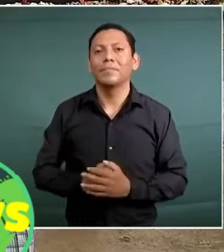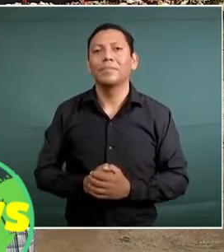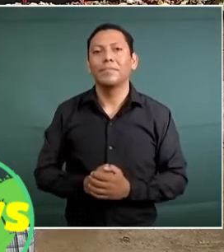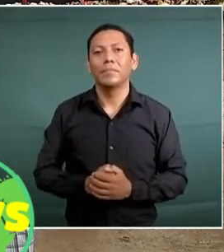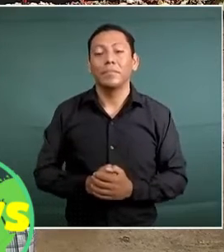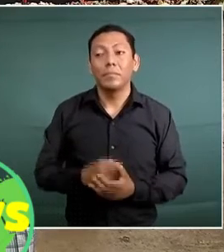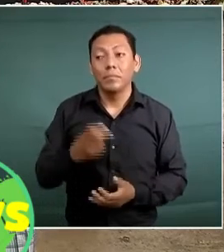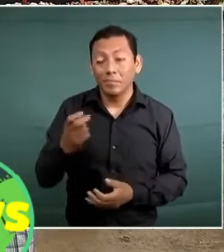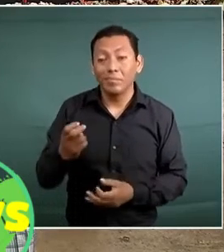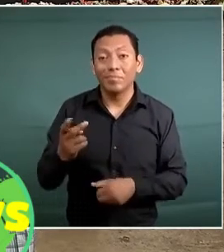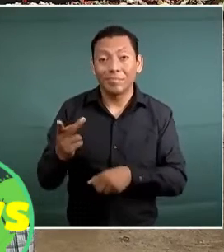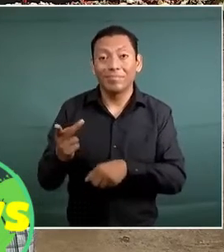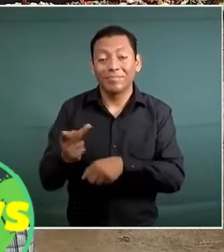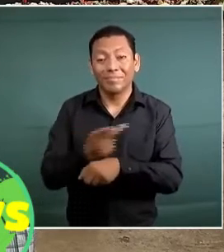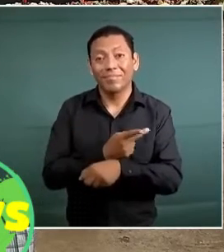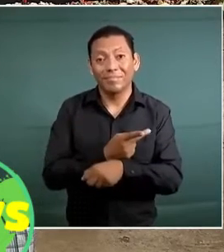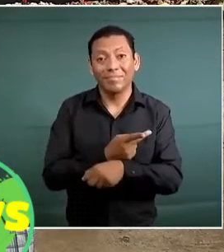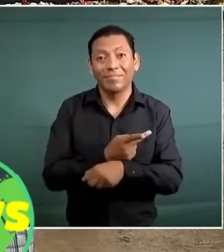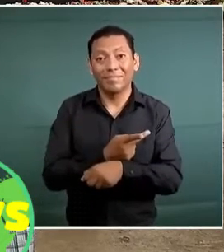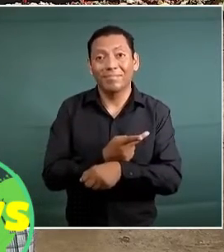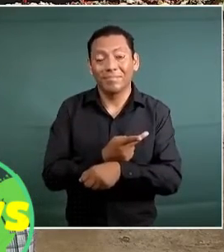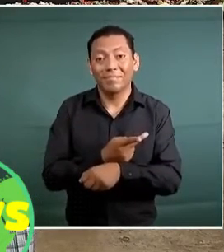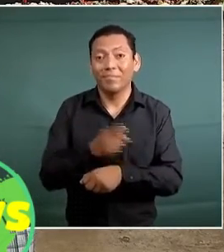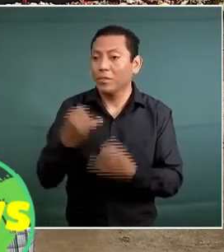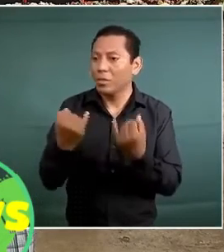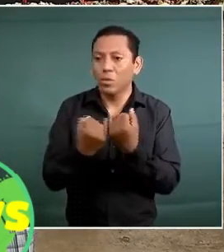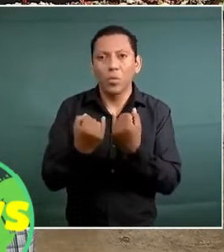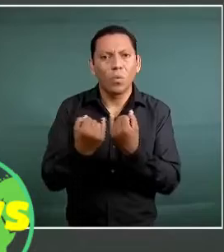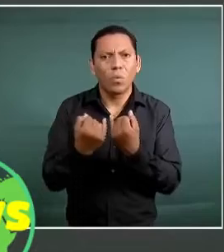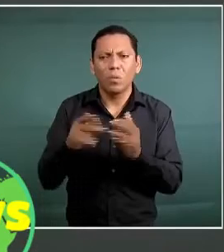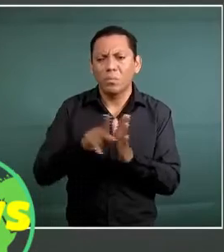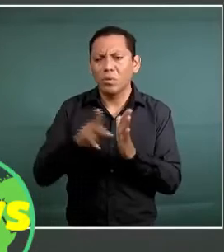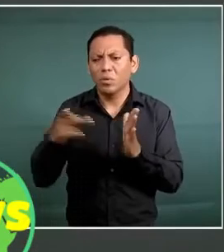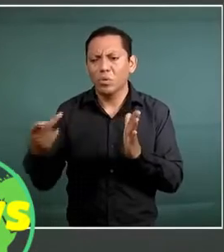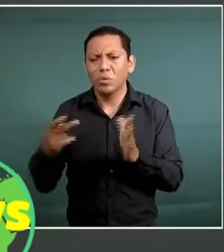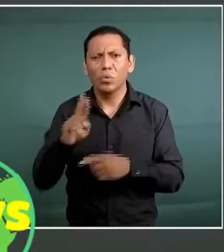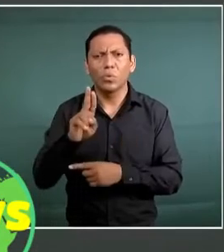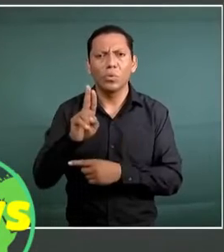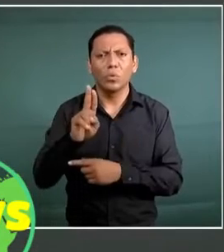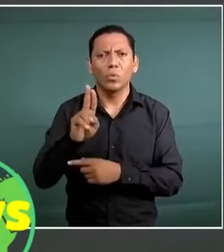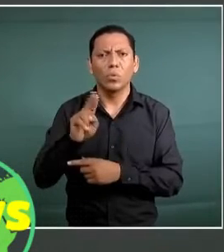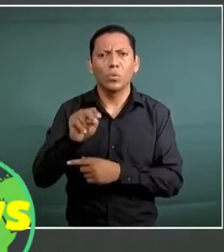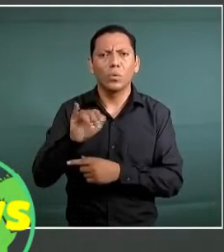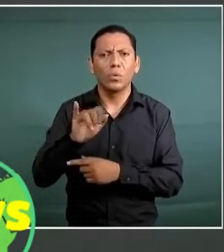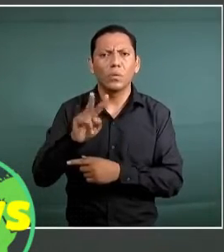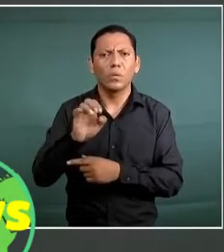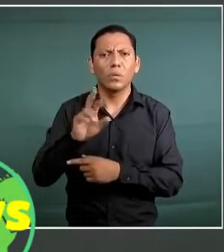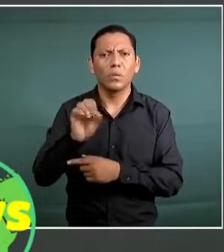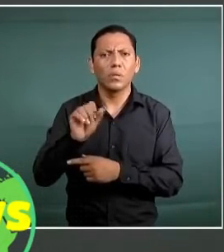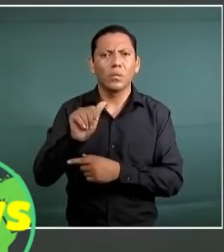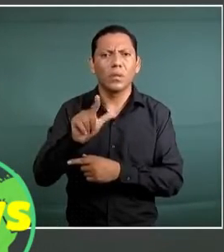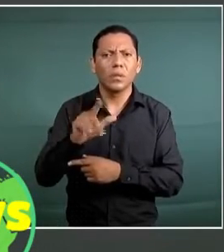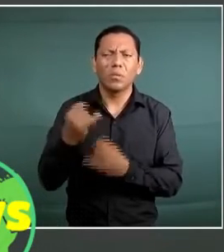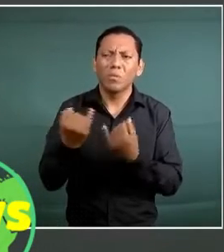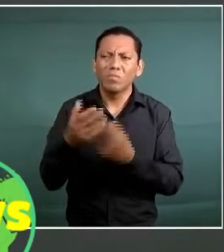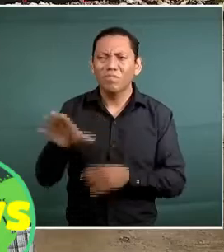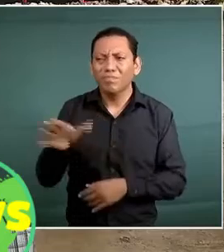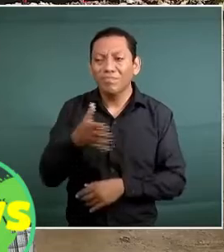pero así está el Universal también, o sea, no tanto, pero ahí se